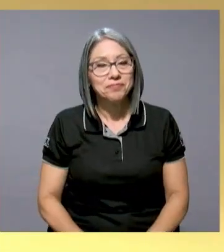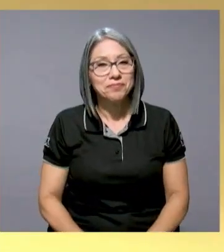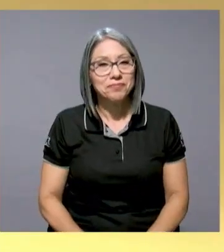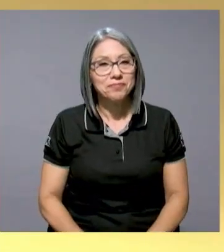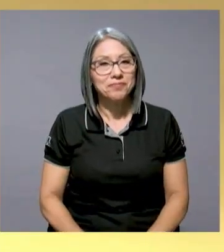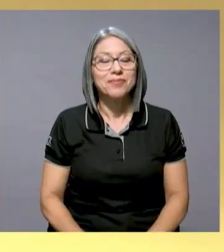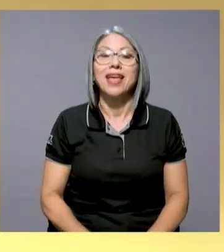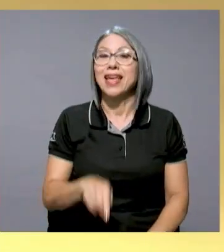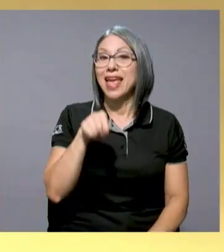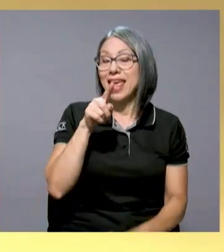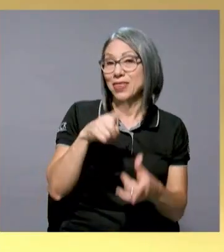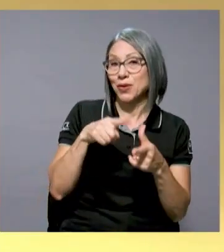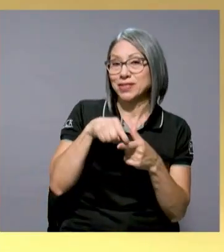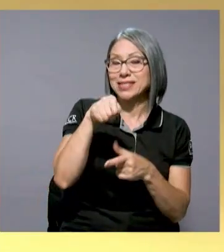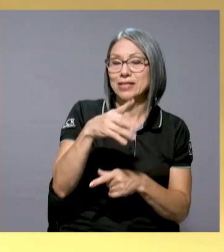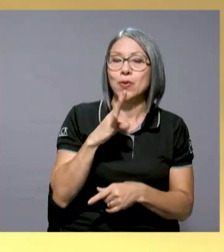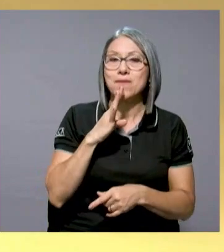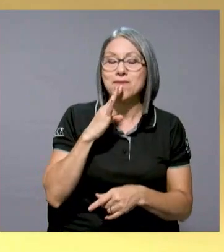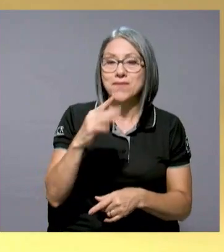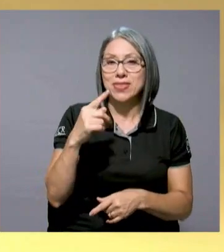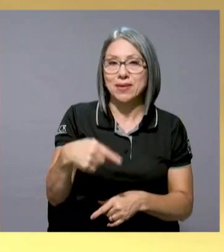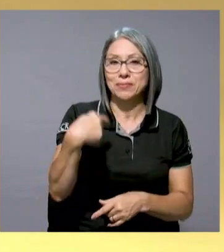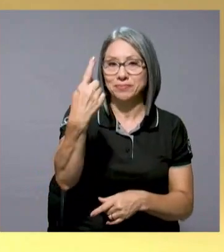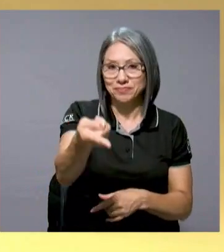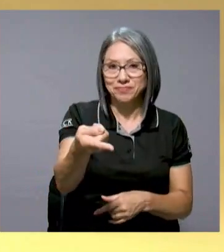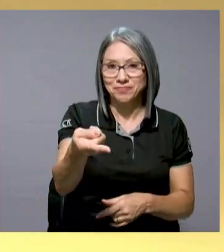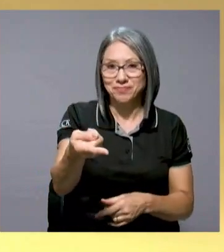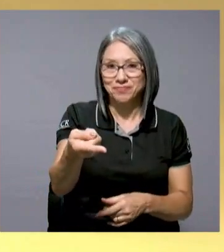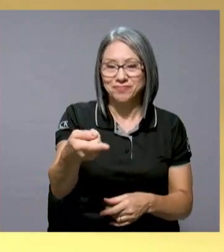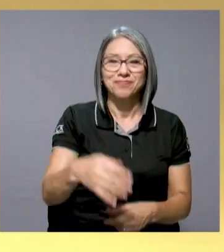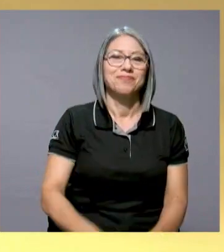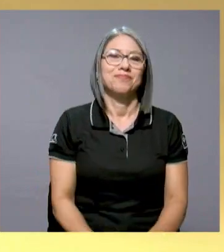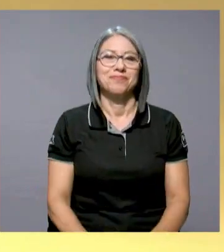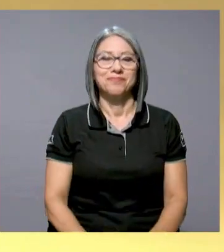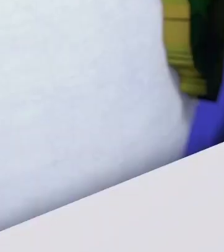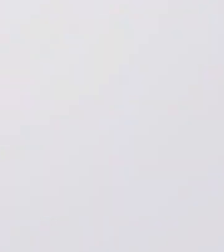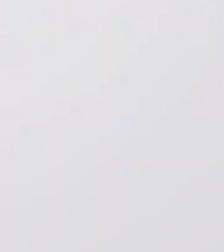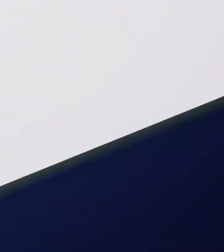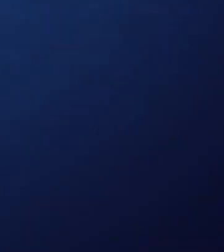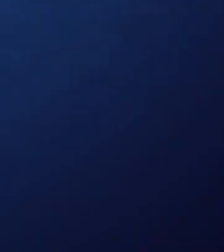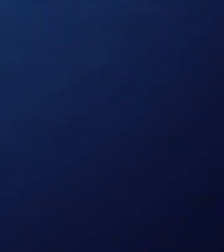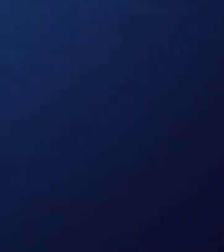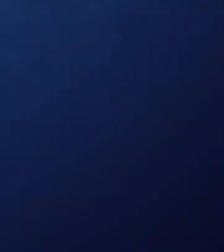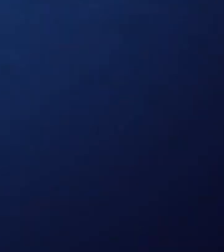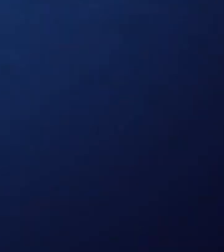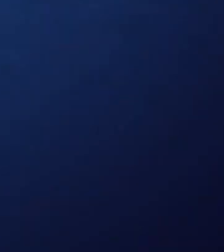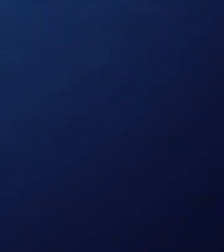Lo haremos entonces en el siguiente segmento. Regresamos.